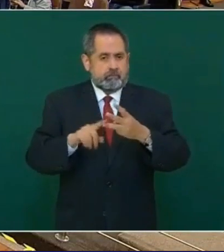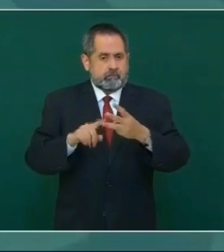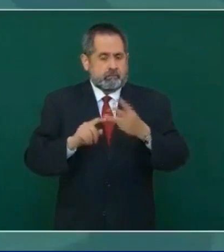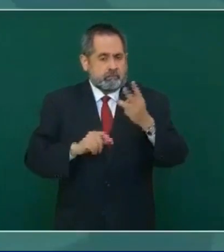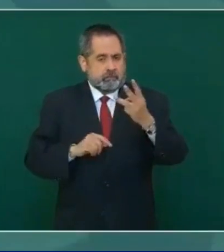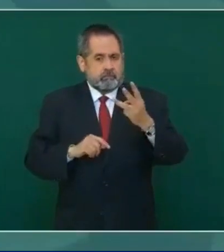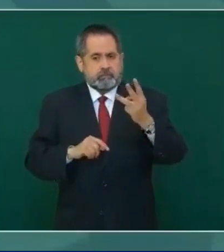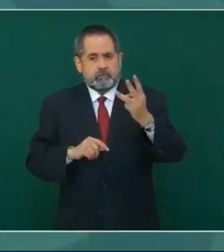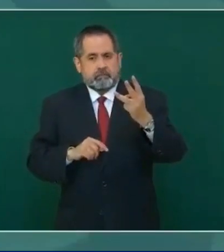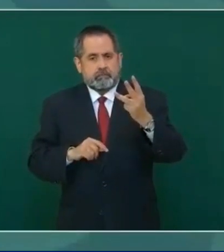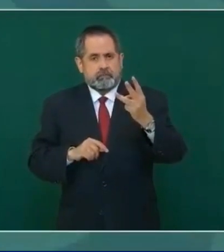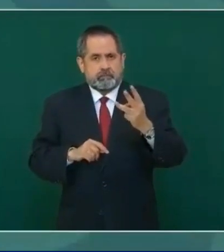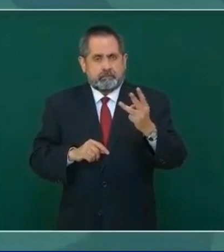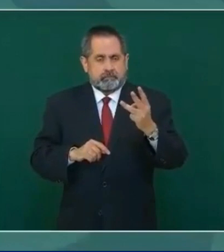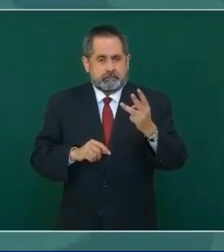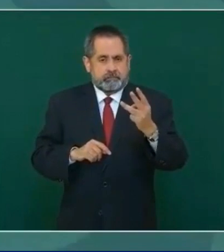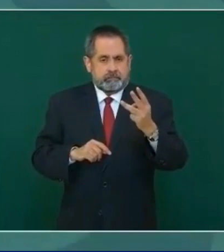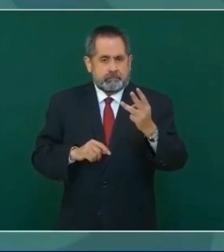Número 3,